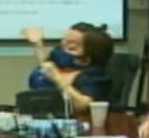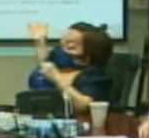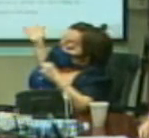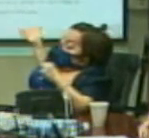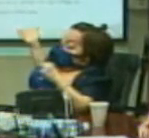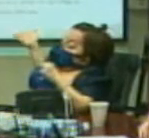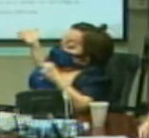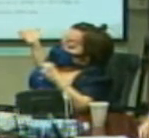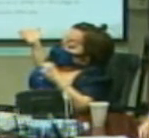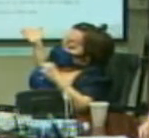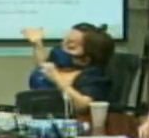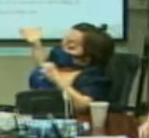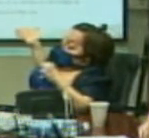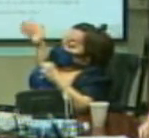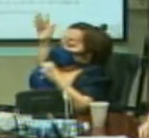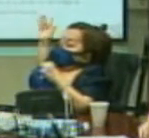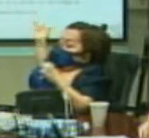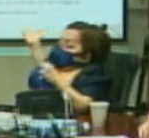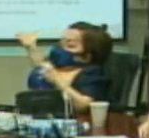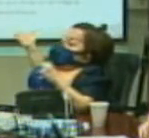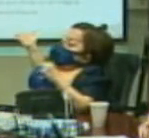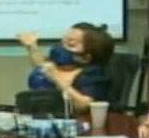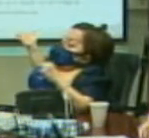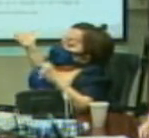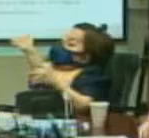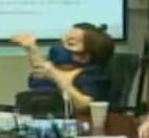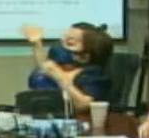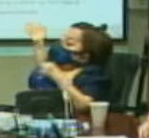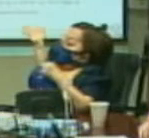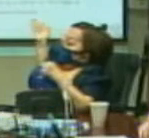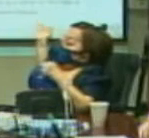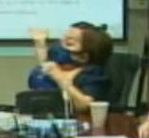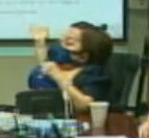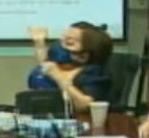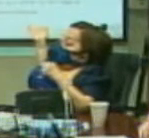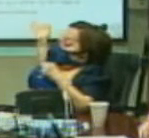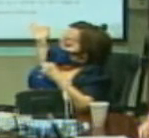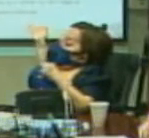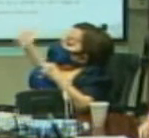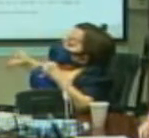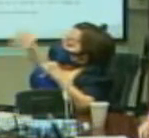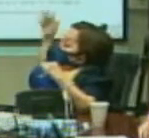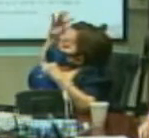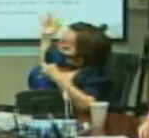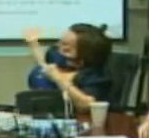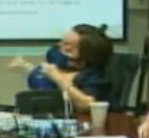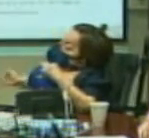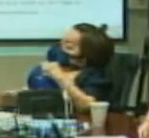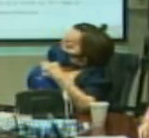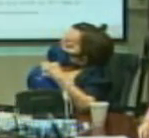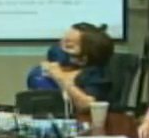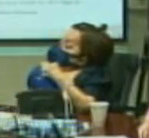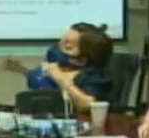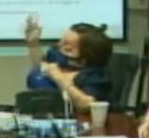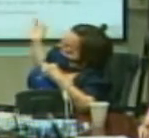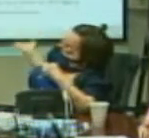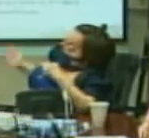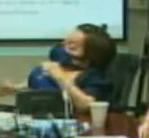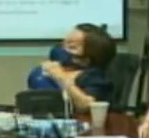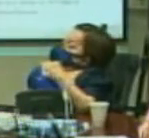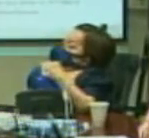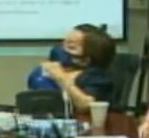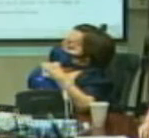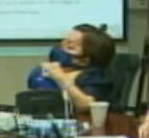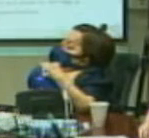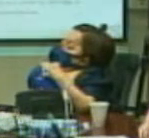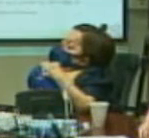si vamos modificando, es de ir aprobando, para que el técnico vea ya lo limpio que dejemos